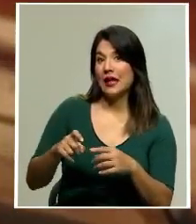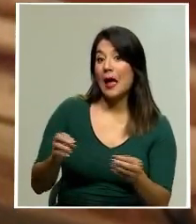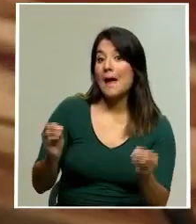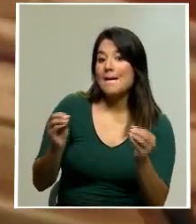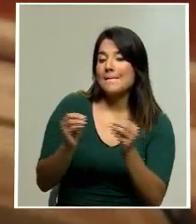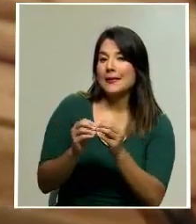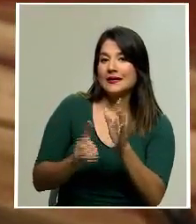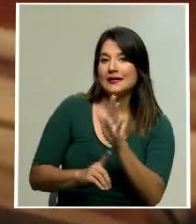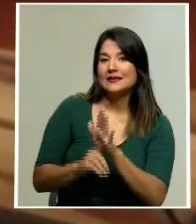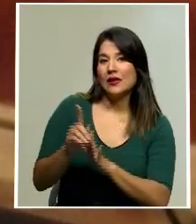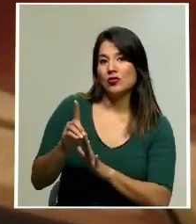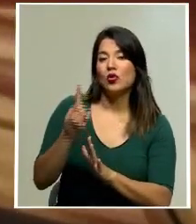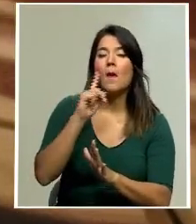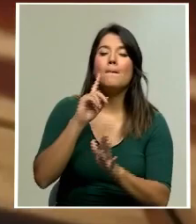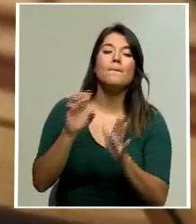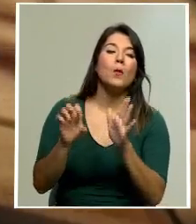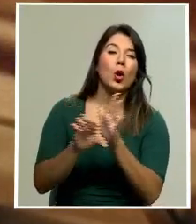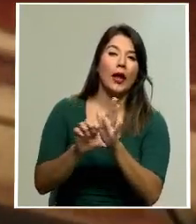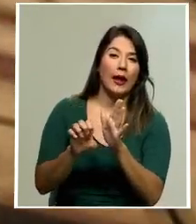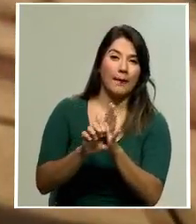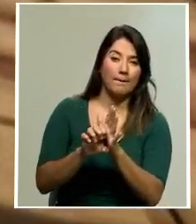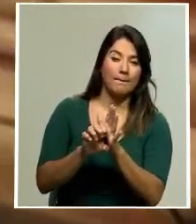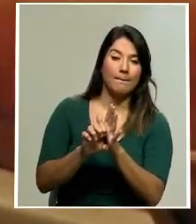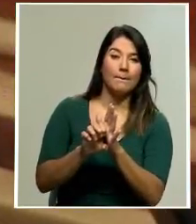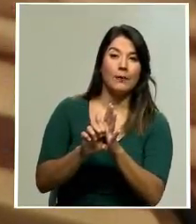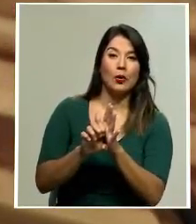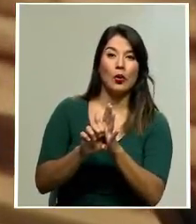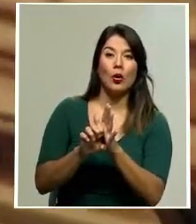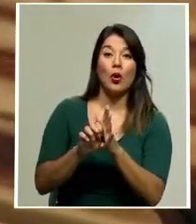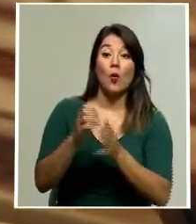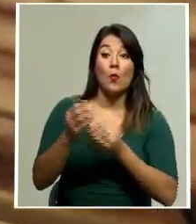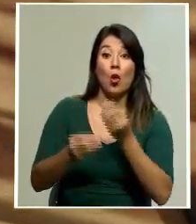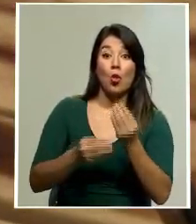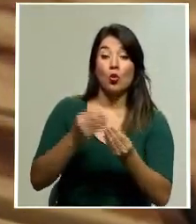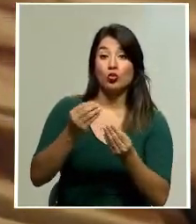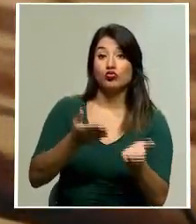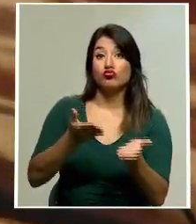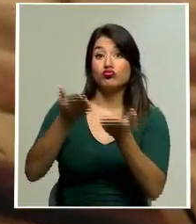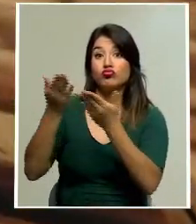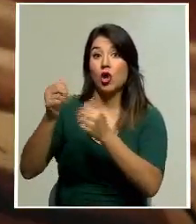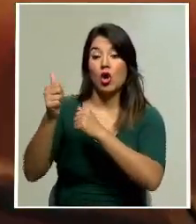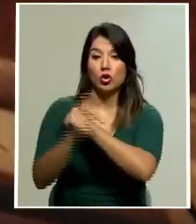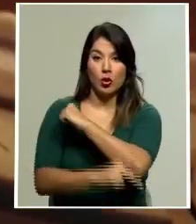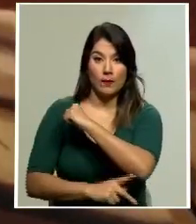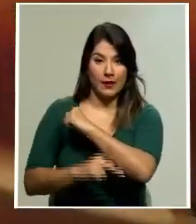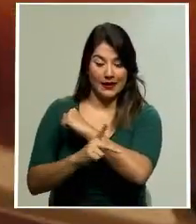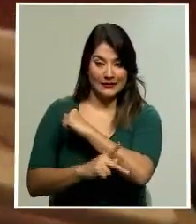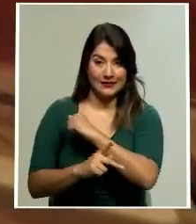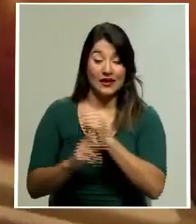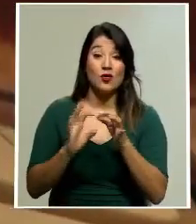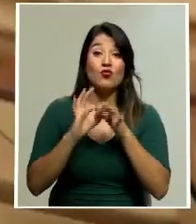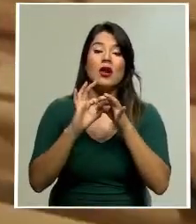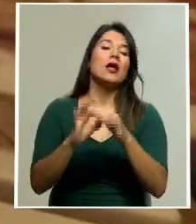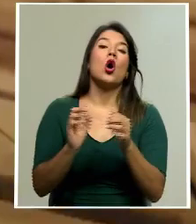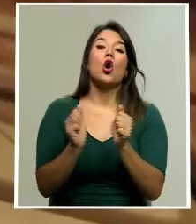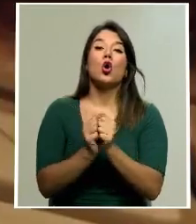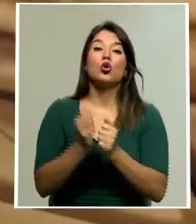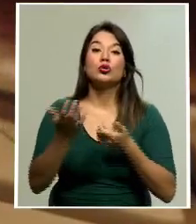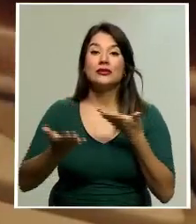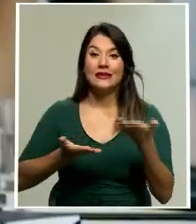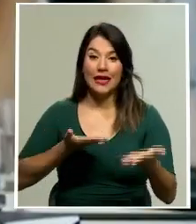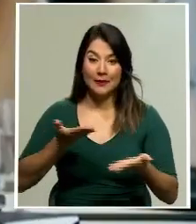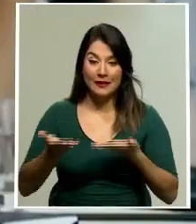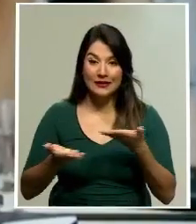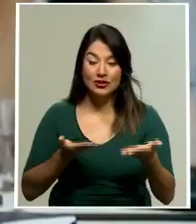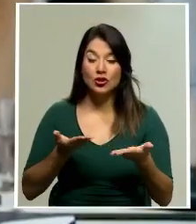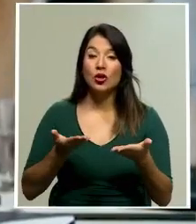impulso, por ejemplo, en materia también de exportación. En materia de servicios, ¿verdad?, vamos a tener también